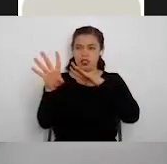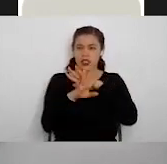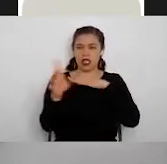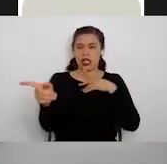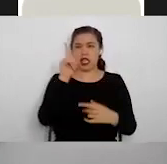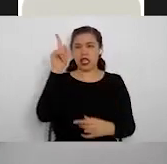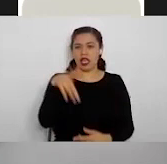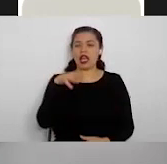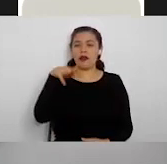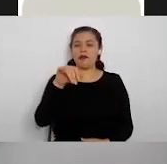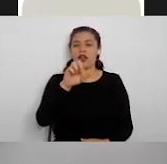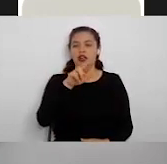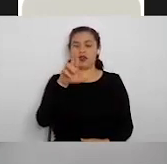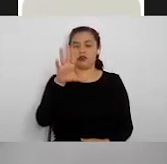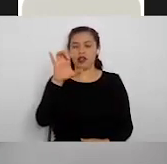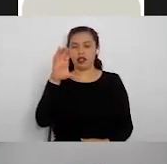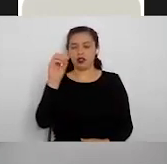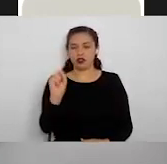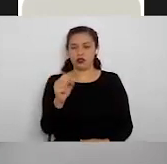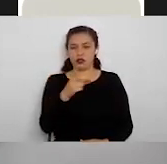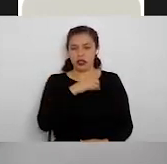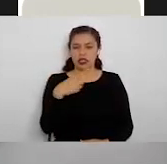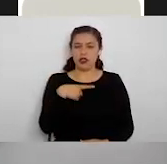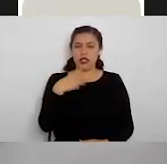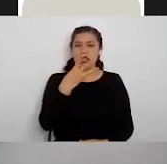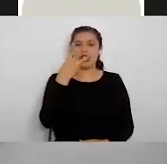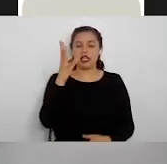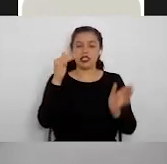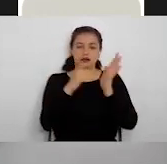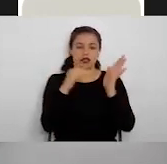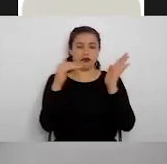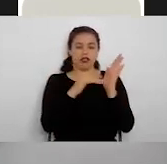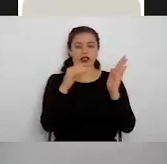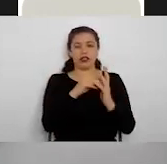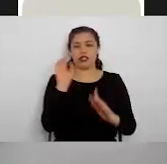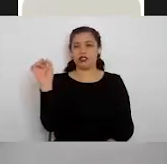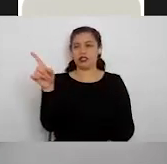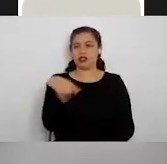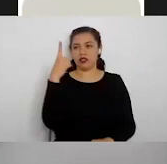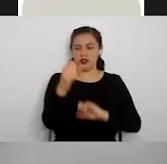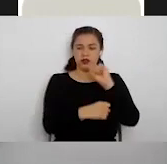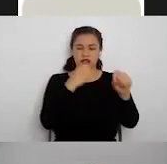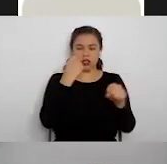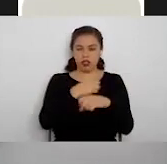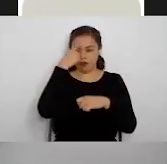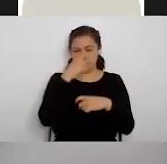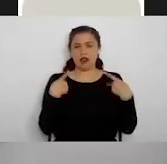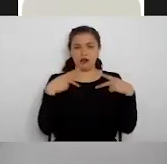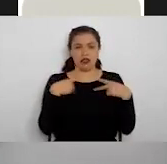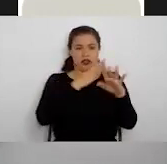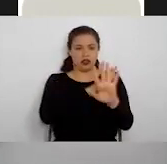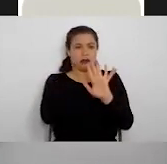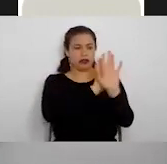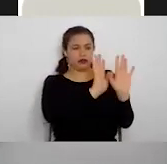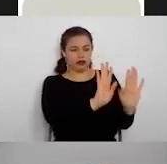debe pasar como 3,000 millones de dólares anuales, para que contenga la ola migratoria. Turquía